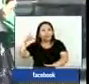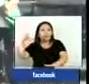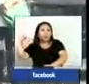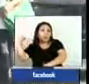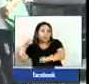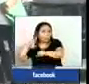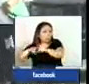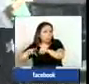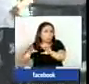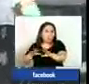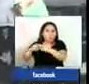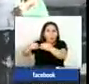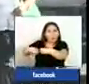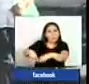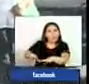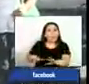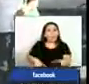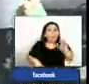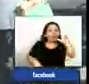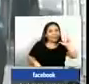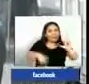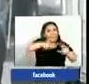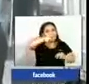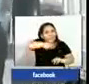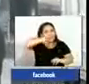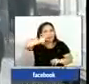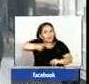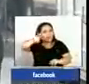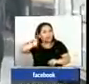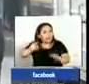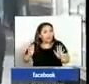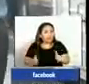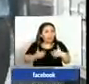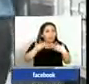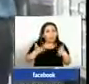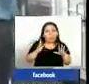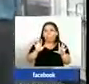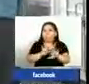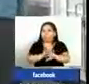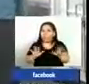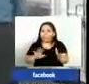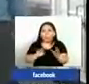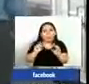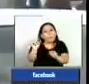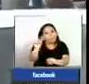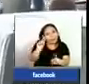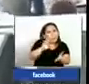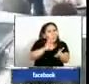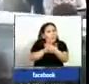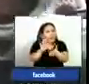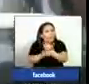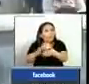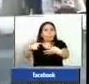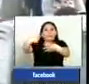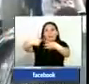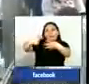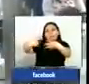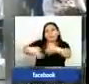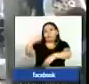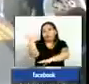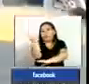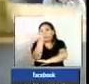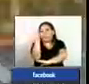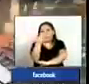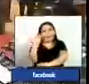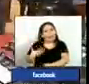autónoma en los últimos 3 meses en los cuales estaba suspendido el pago del servicio bajo la ley transitoria que